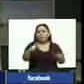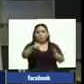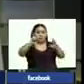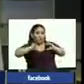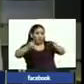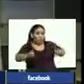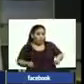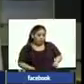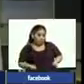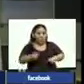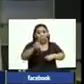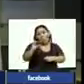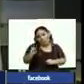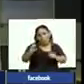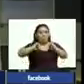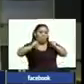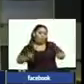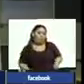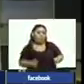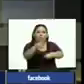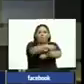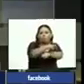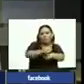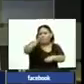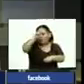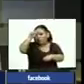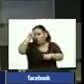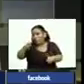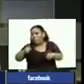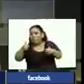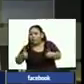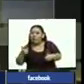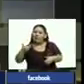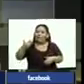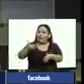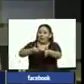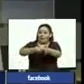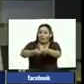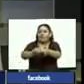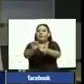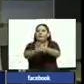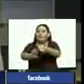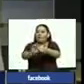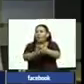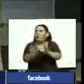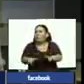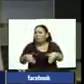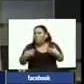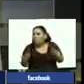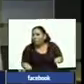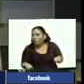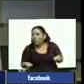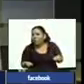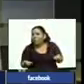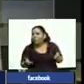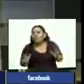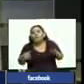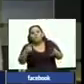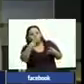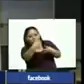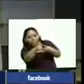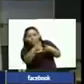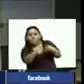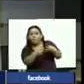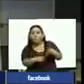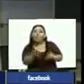gobierno o el estado funcione de la manera correcta al inicio del año, sino también por las calificadoras de riesgo, era